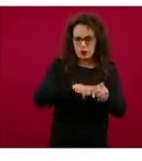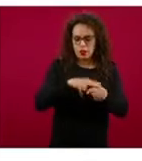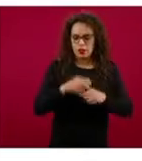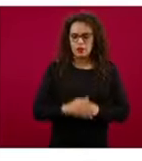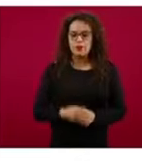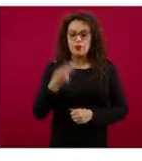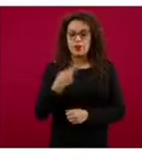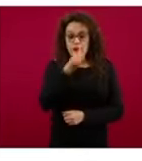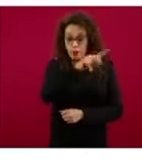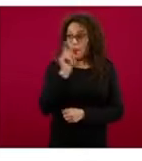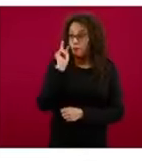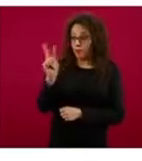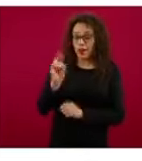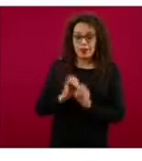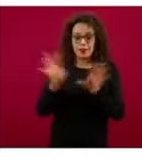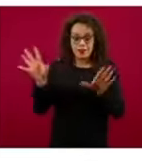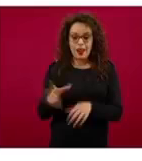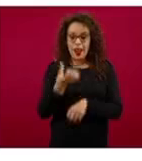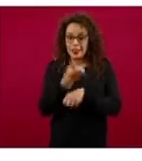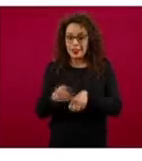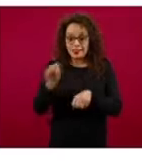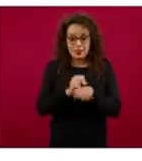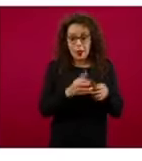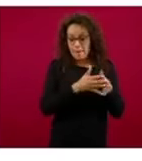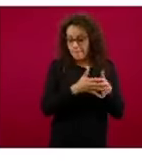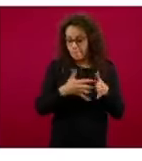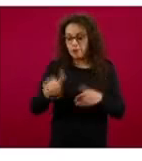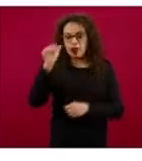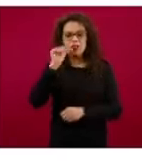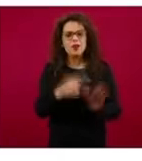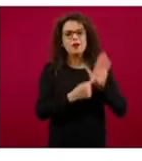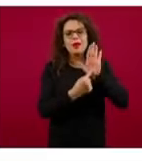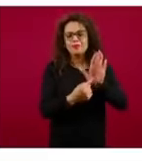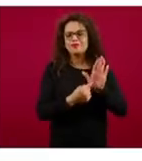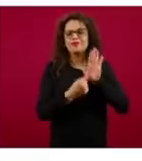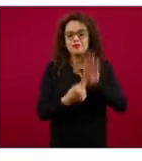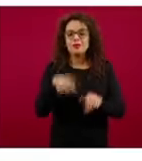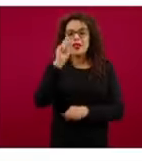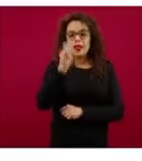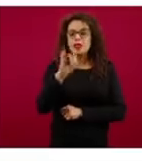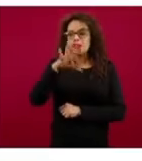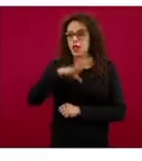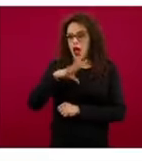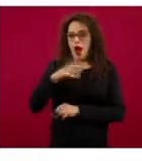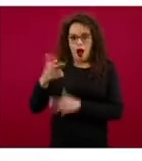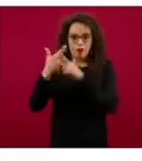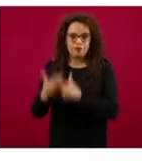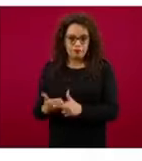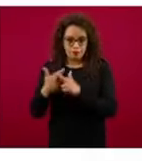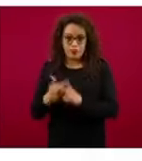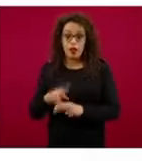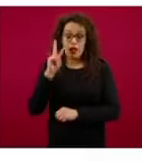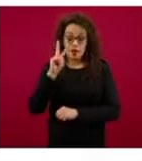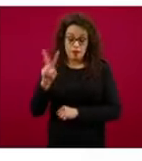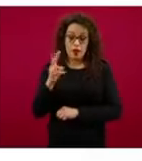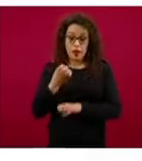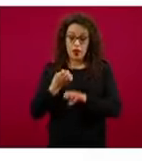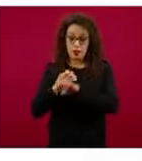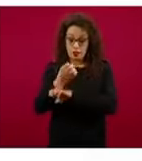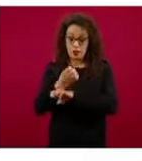varias semanas, cada vez que presentamos la disponibilidad, pues vemos un grupo grande de entidades federativas que están muy por